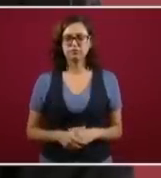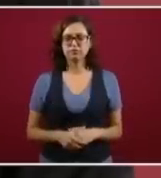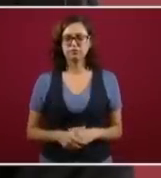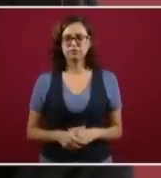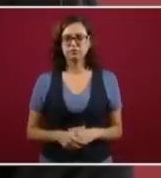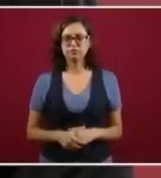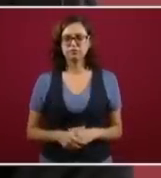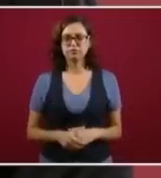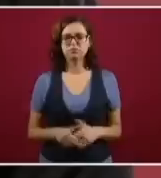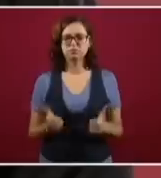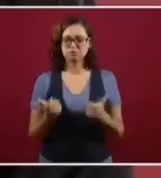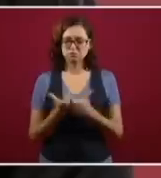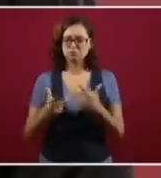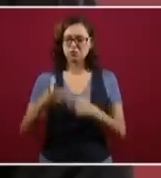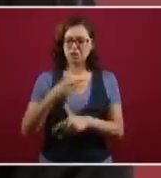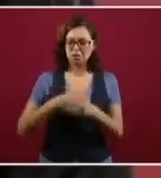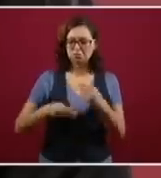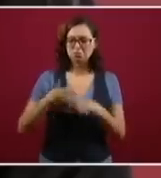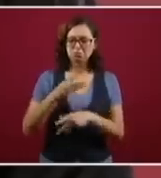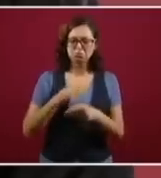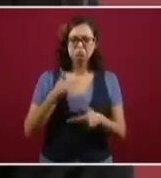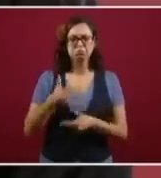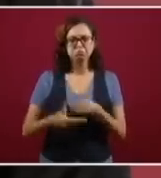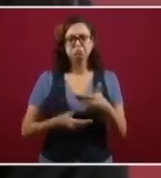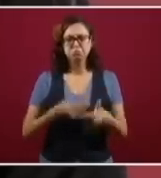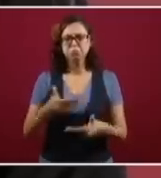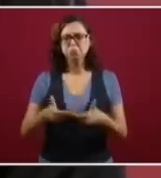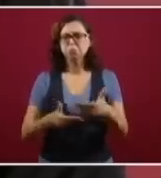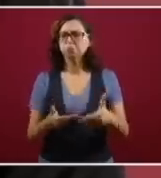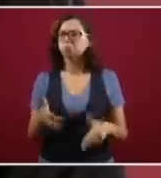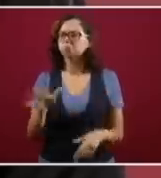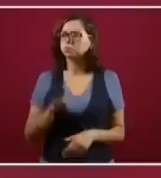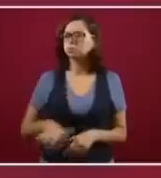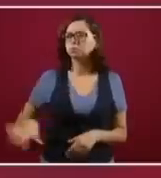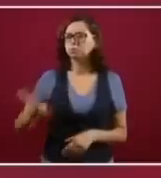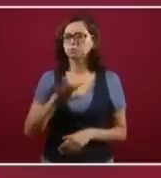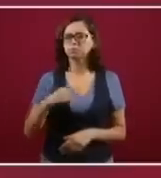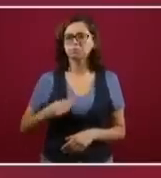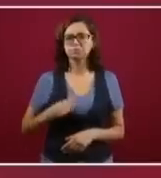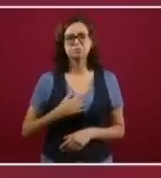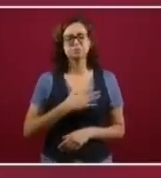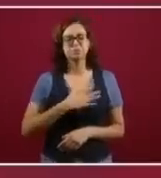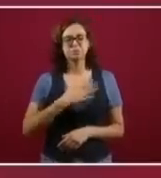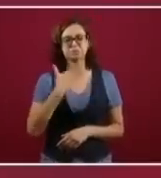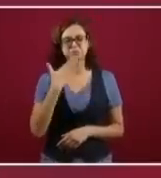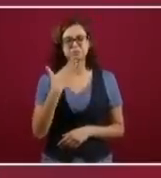está funcionando la economía, hay bienestar.